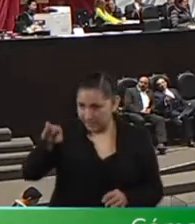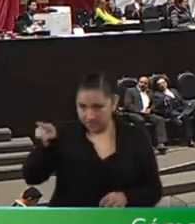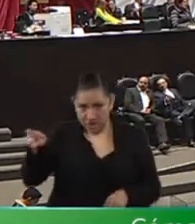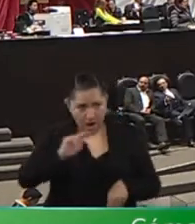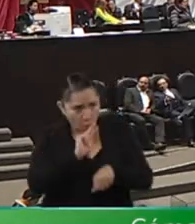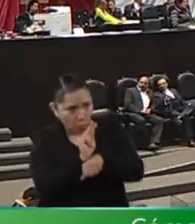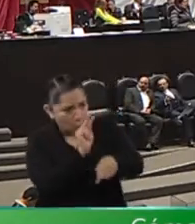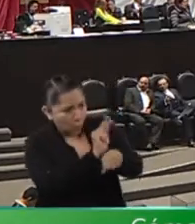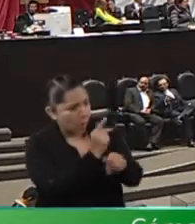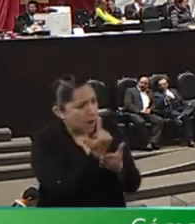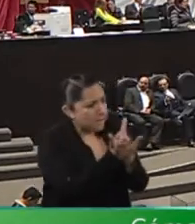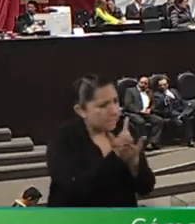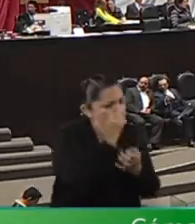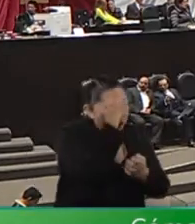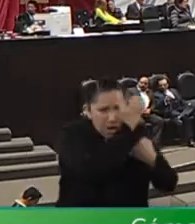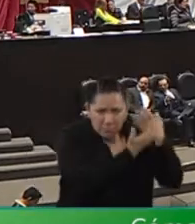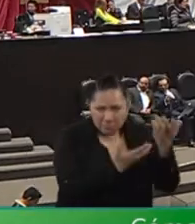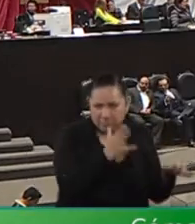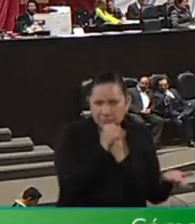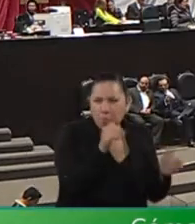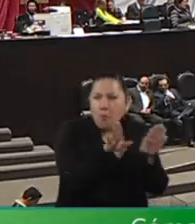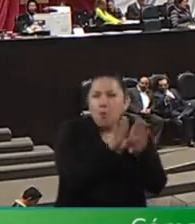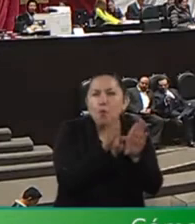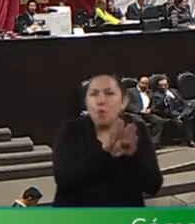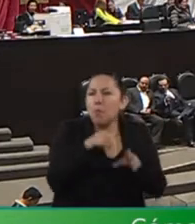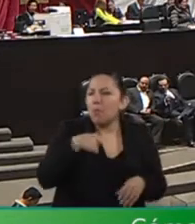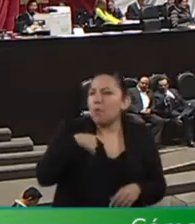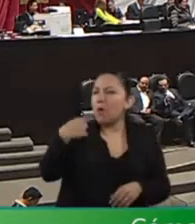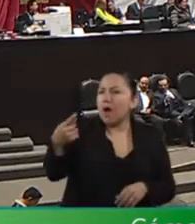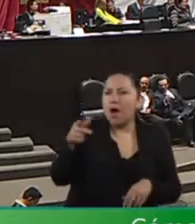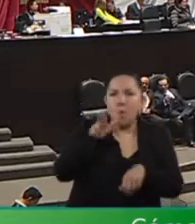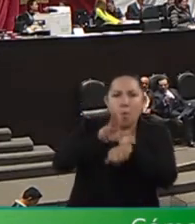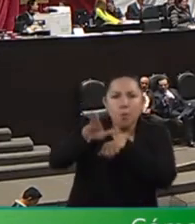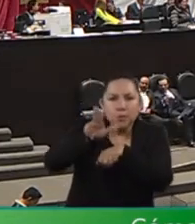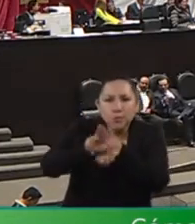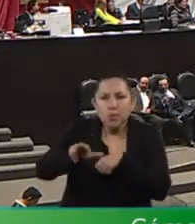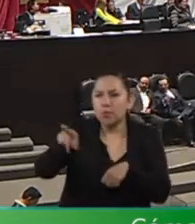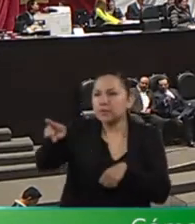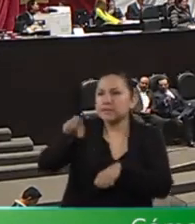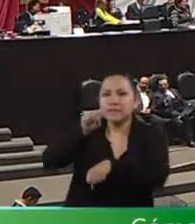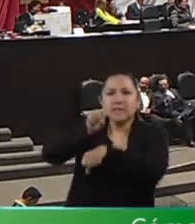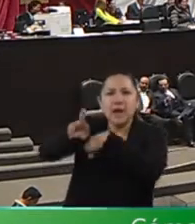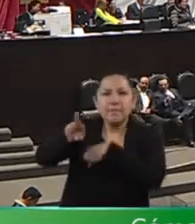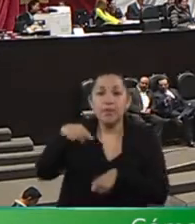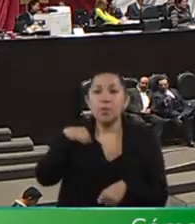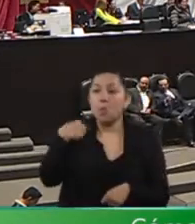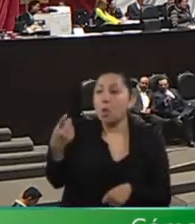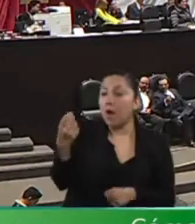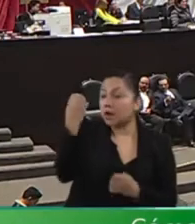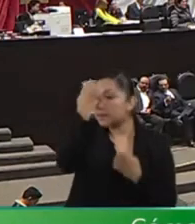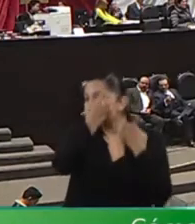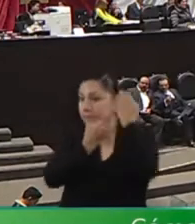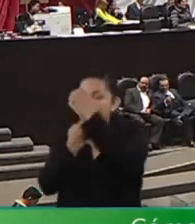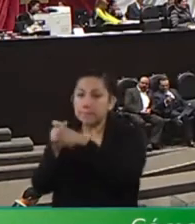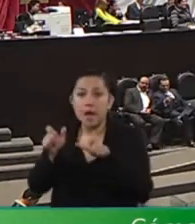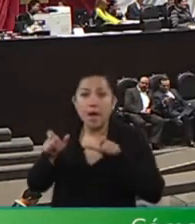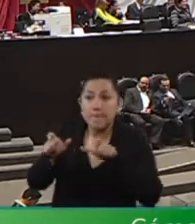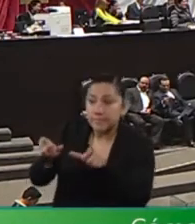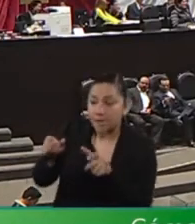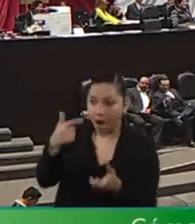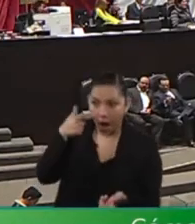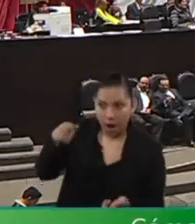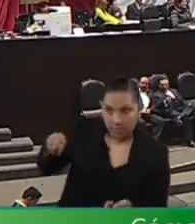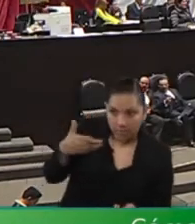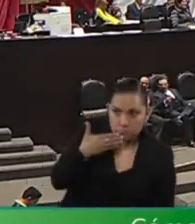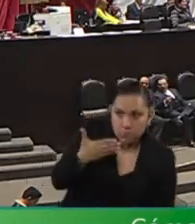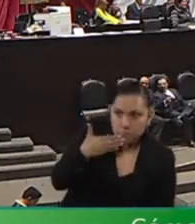auditando en Honduras o en El Salvador. No. Ahí no hay nada de prosperidad compartida.